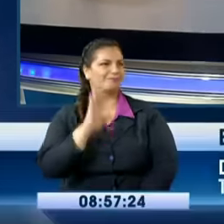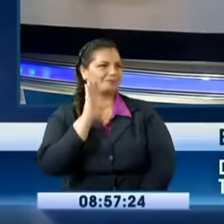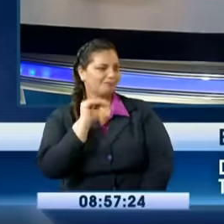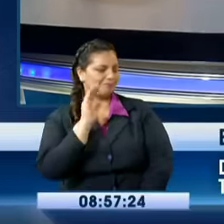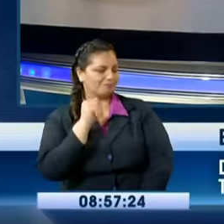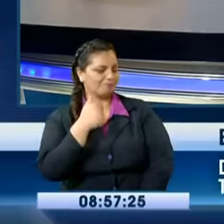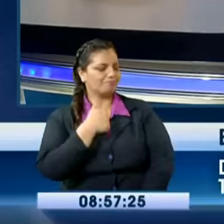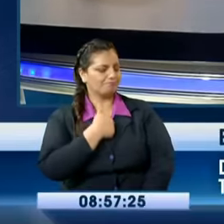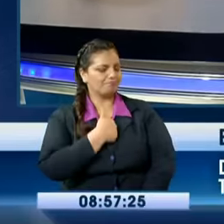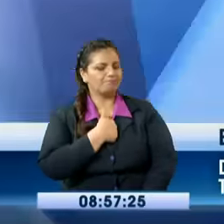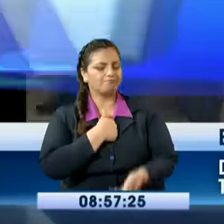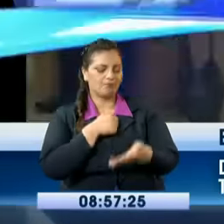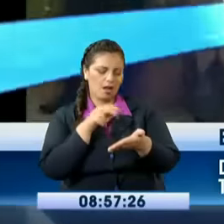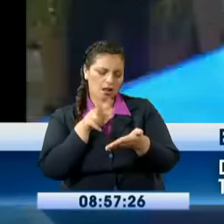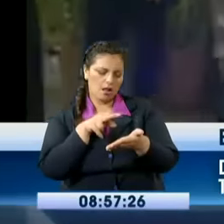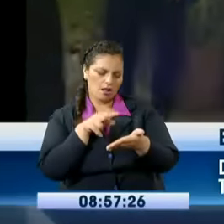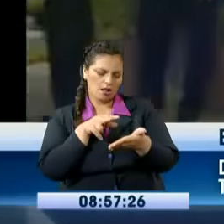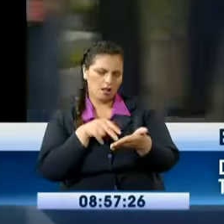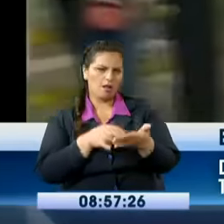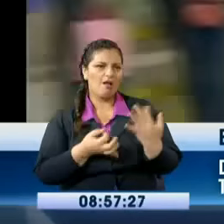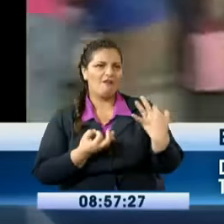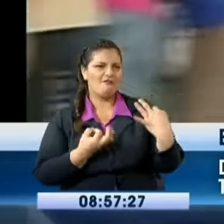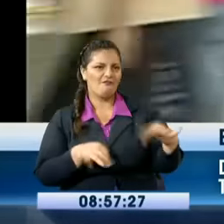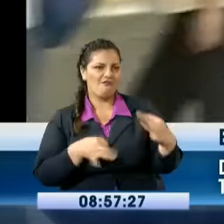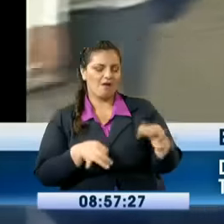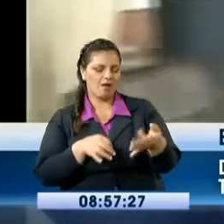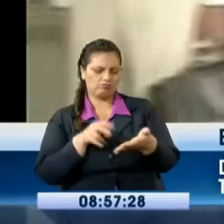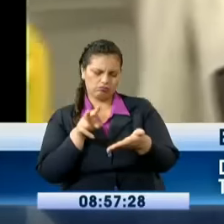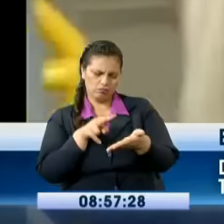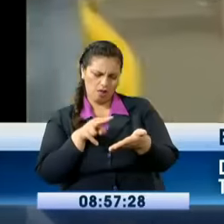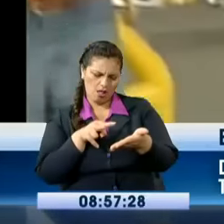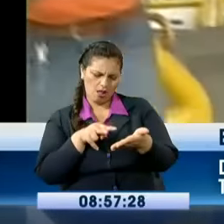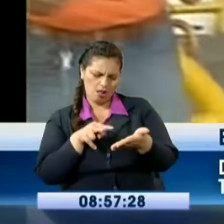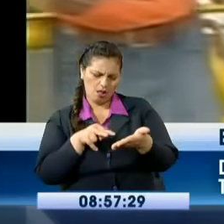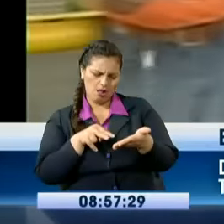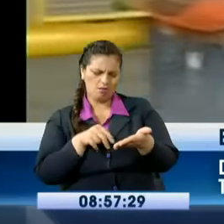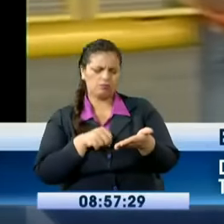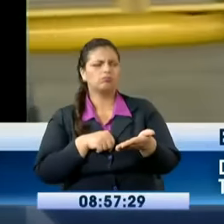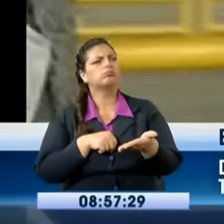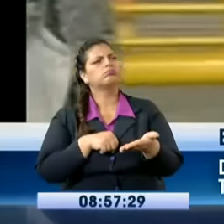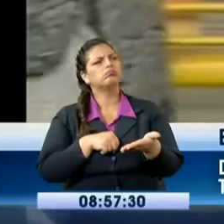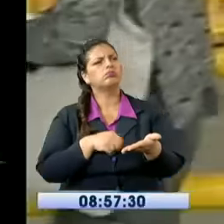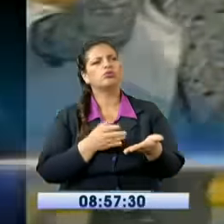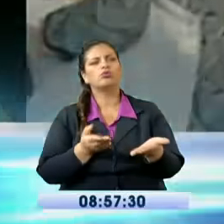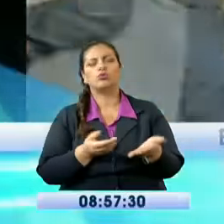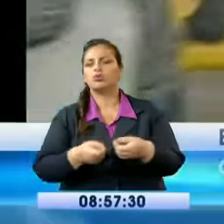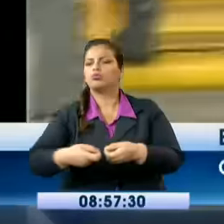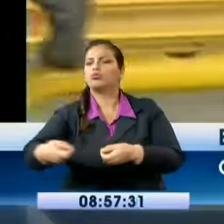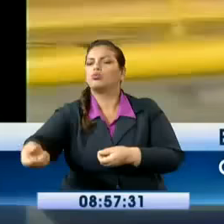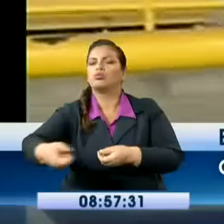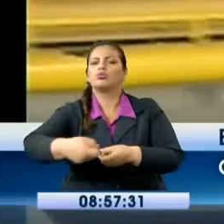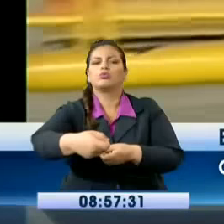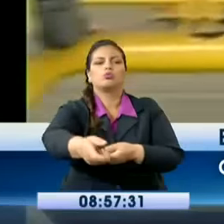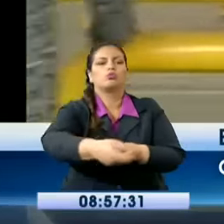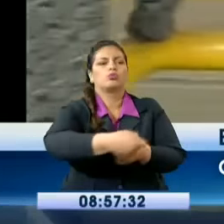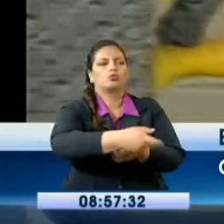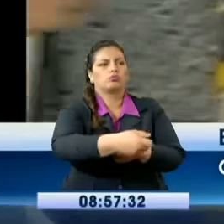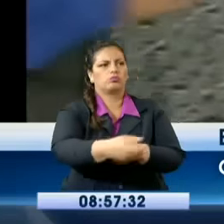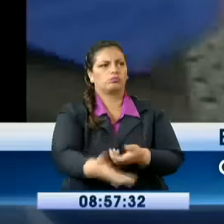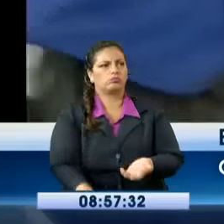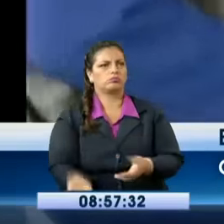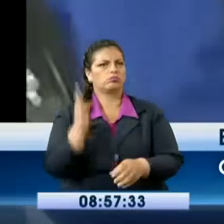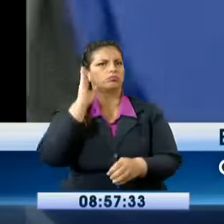material que se está en este momento repartiendo a las personas de la estación de la Metrovía en la terminal Río Daule. Es un